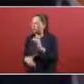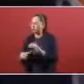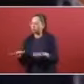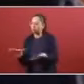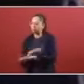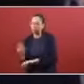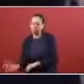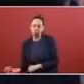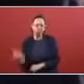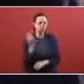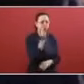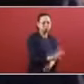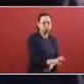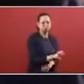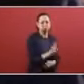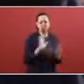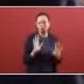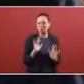es inmoral